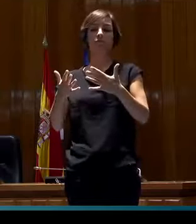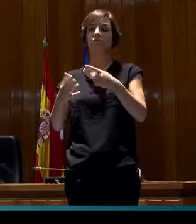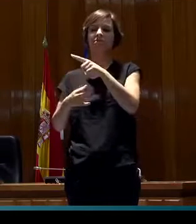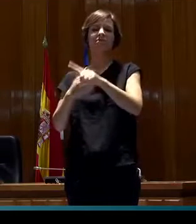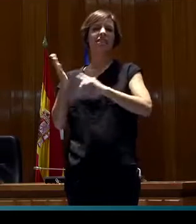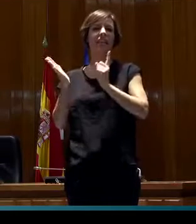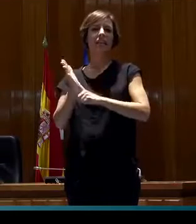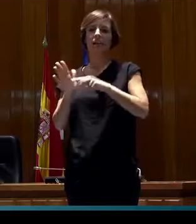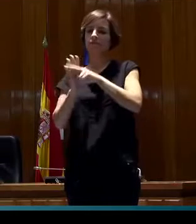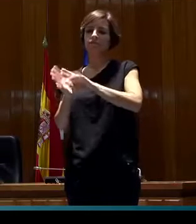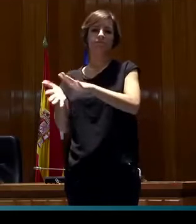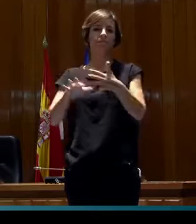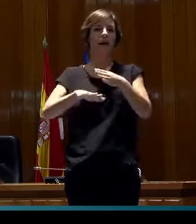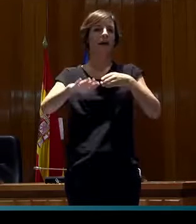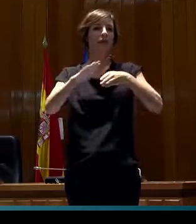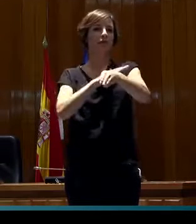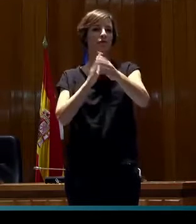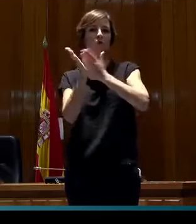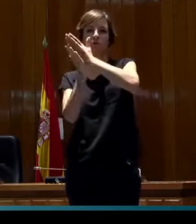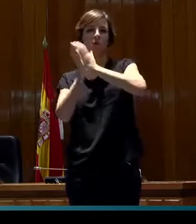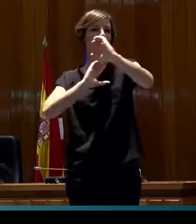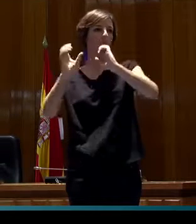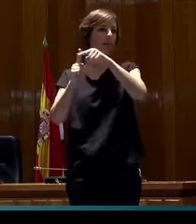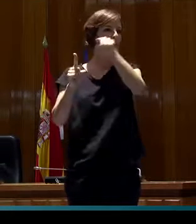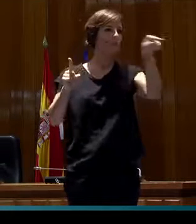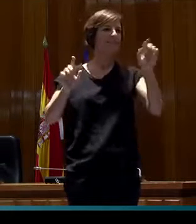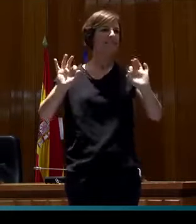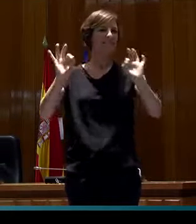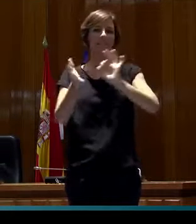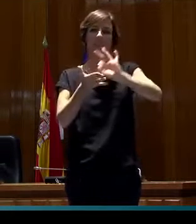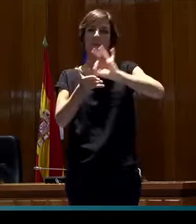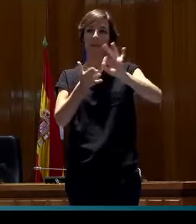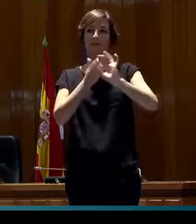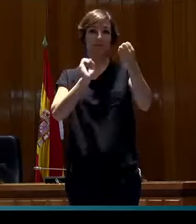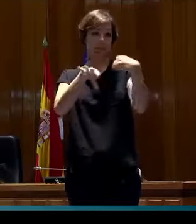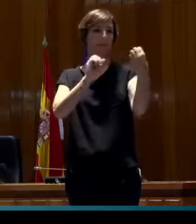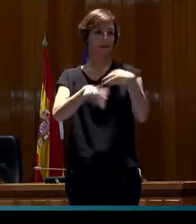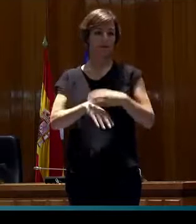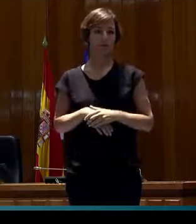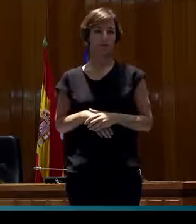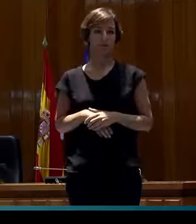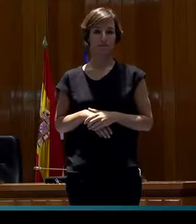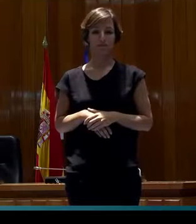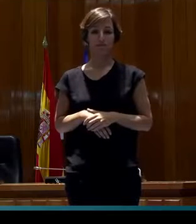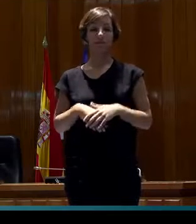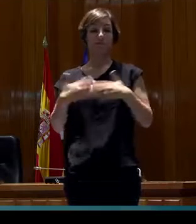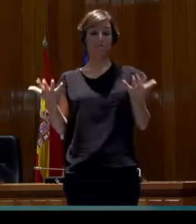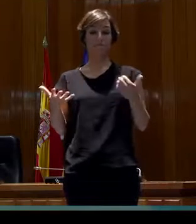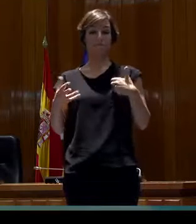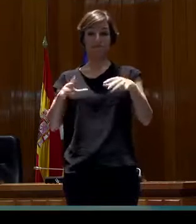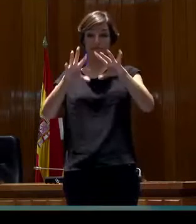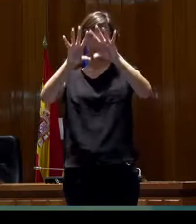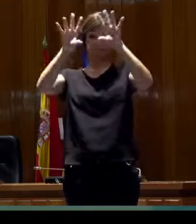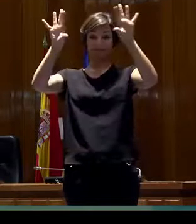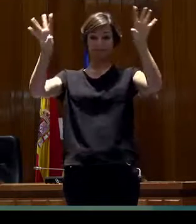el acceso a las comunicaciones, en particular a los servicios telemáticos. Bien, pues de todo esto, de todo